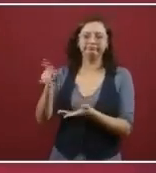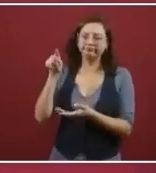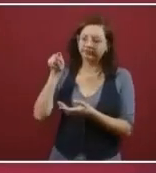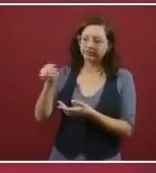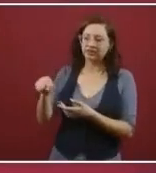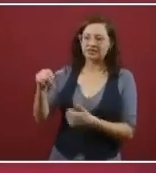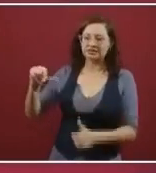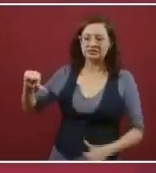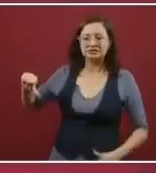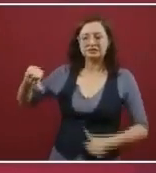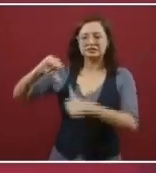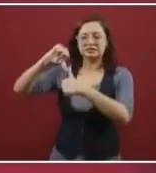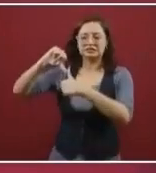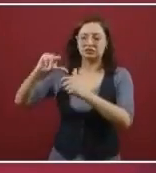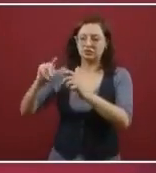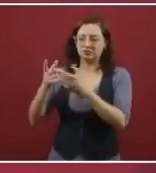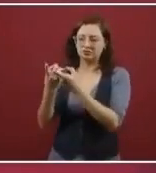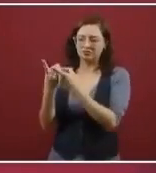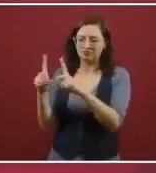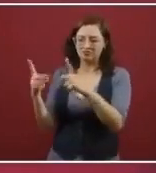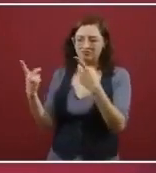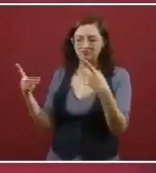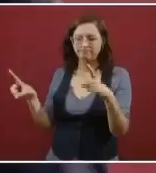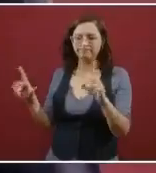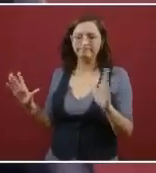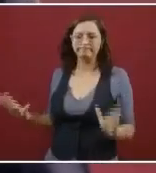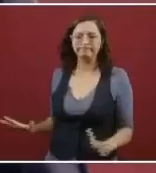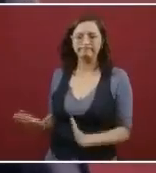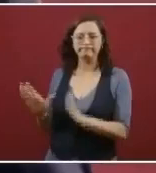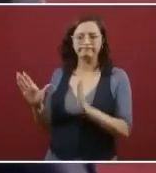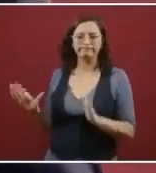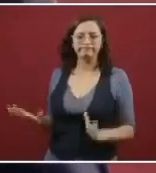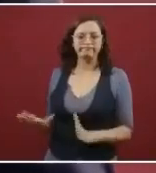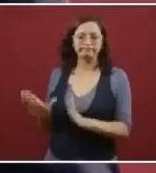desarrollo en